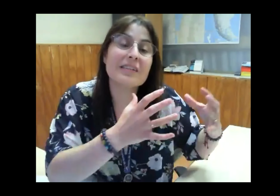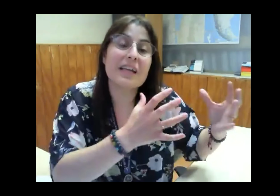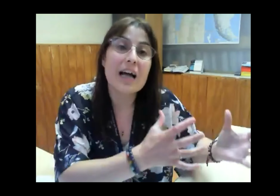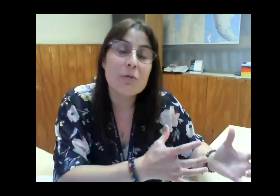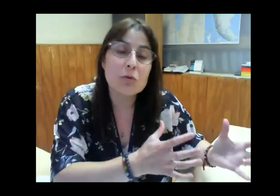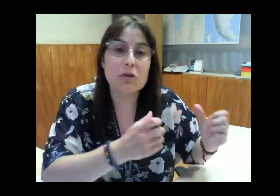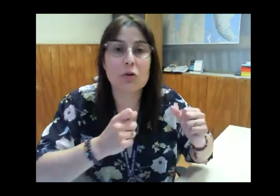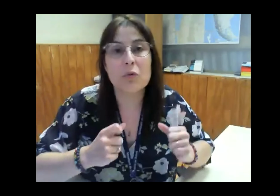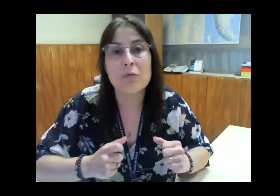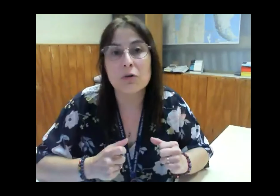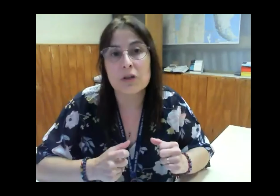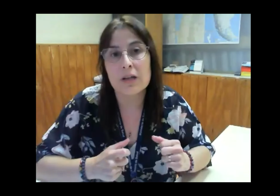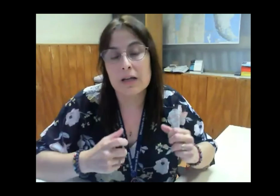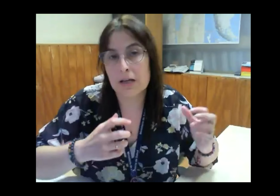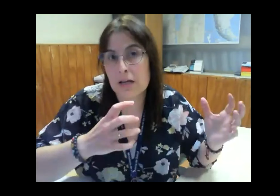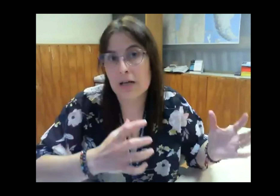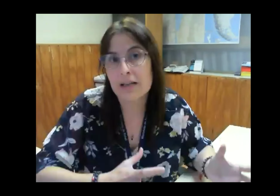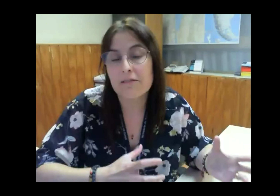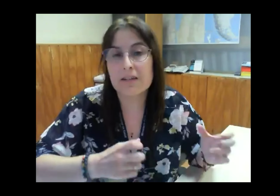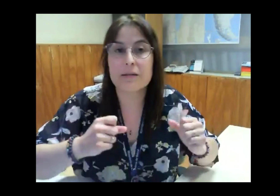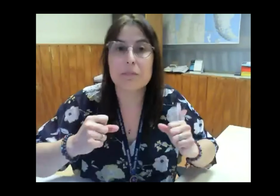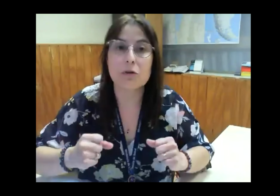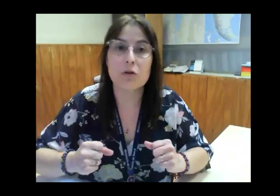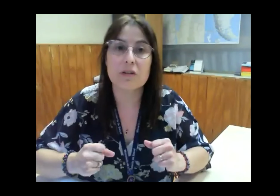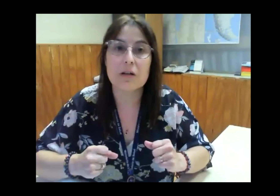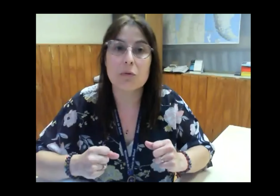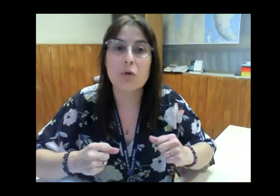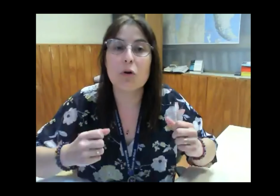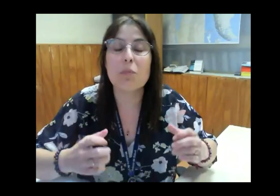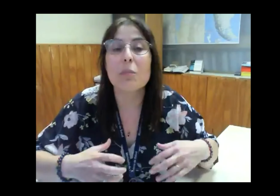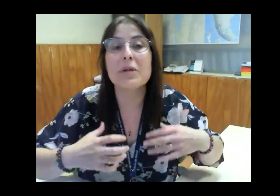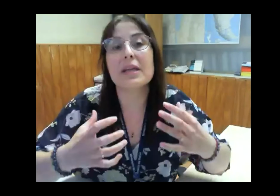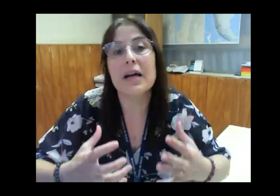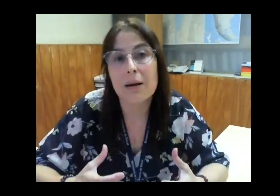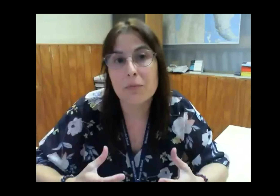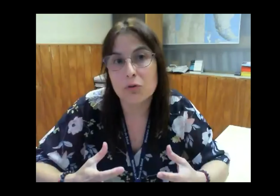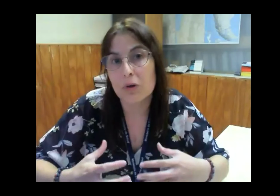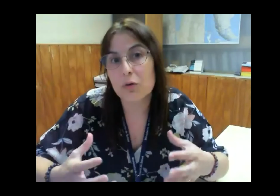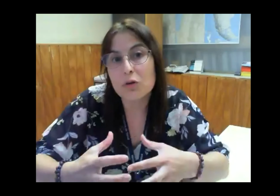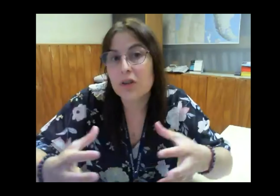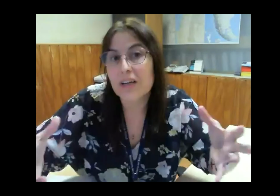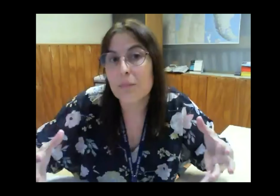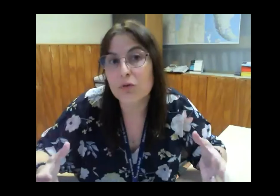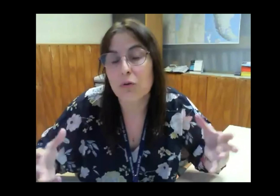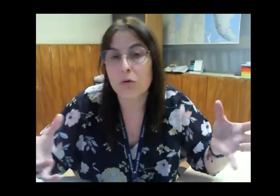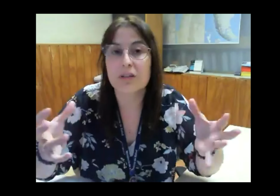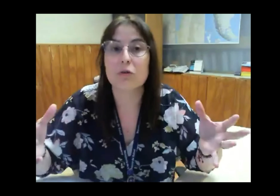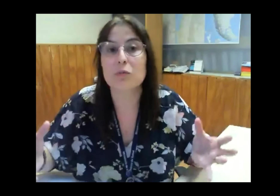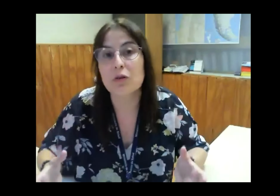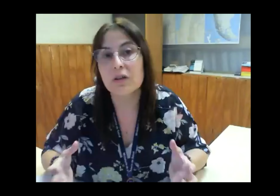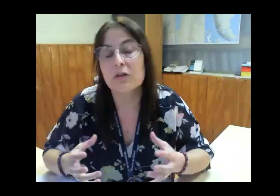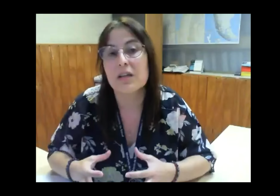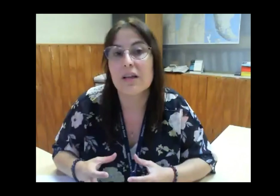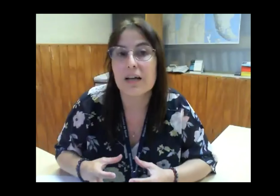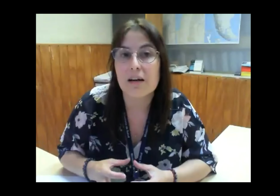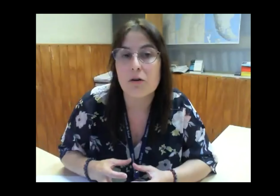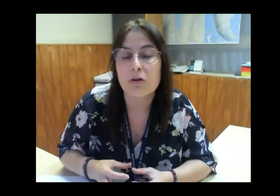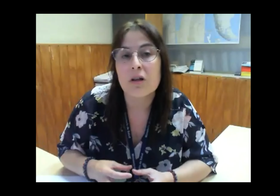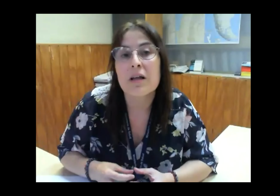dónde instalamos nuestros nuevos establecimientos de salud, cómo mitigamos cuando no tenemos otras opciones